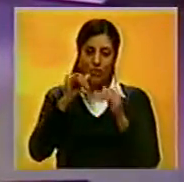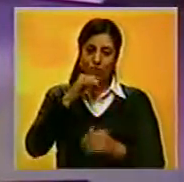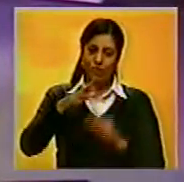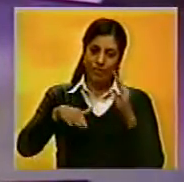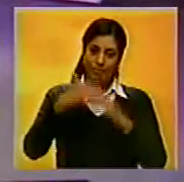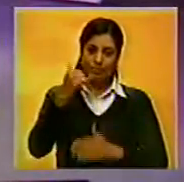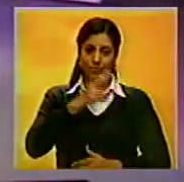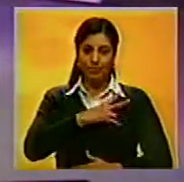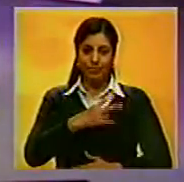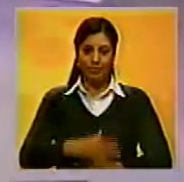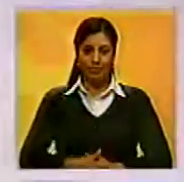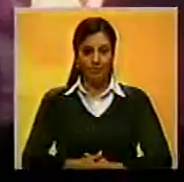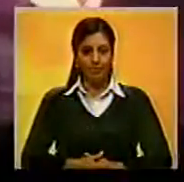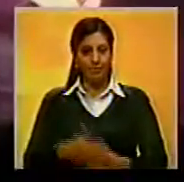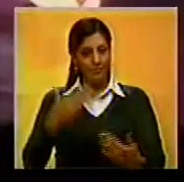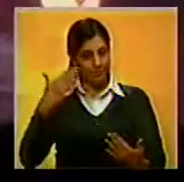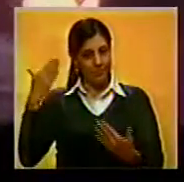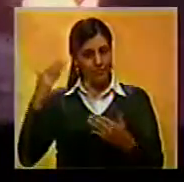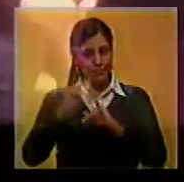de su noticiero Venevisión.